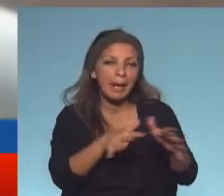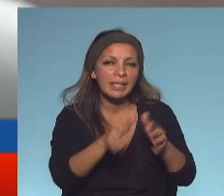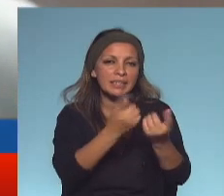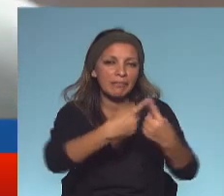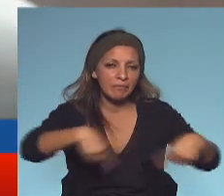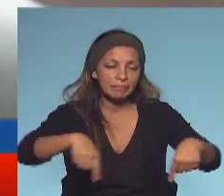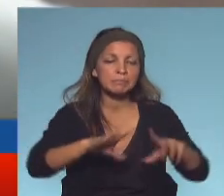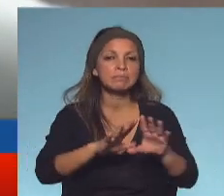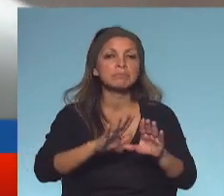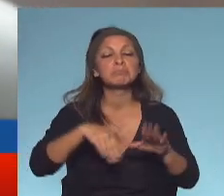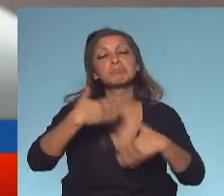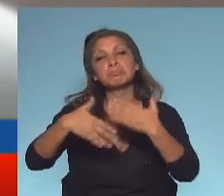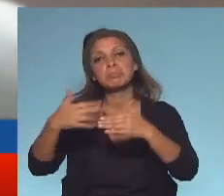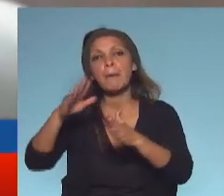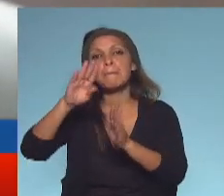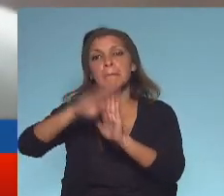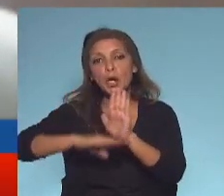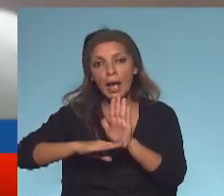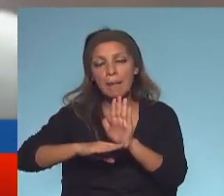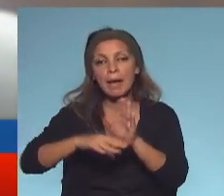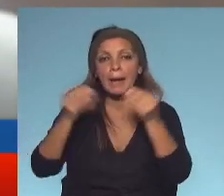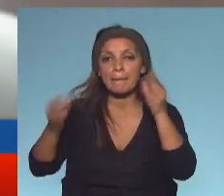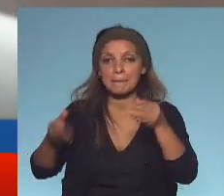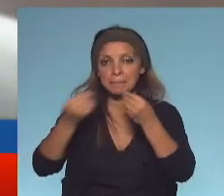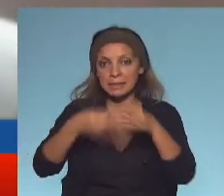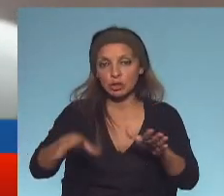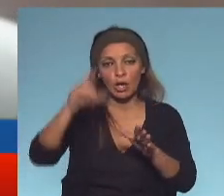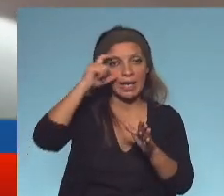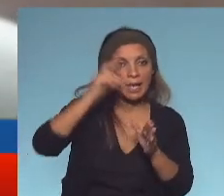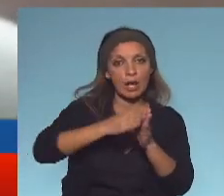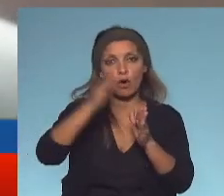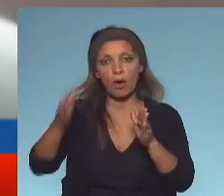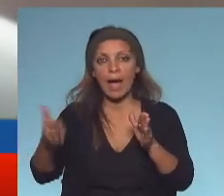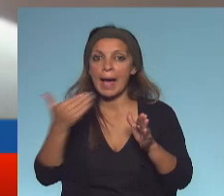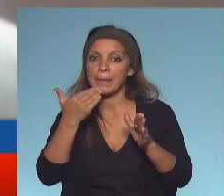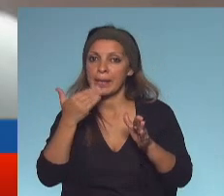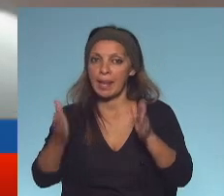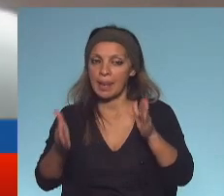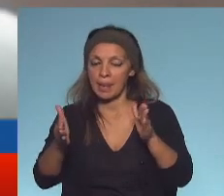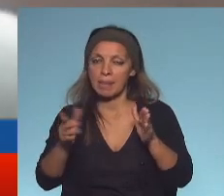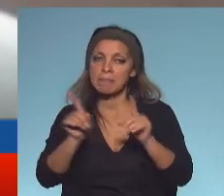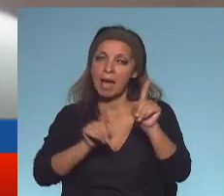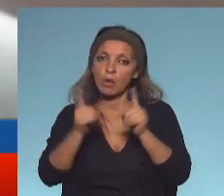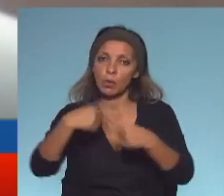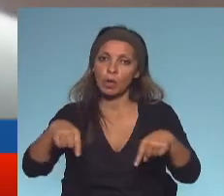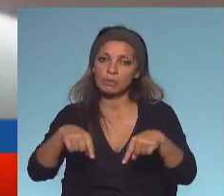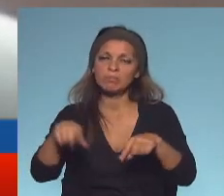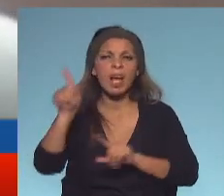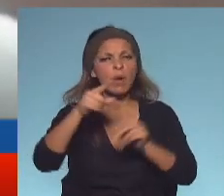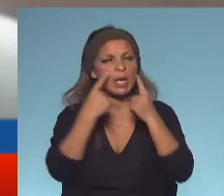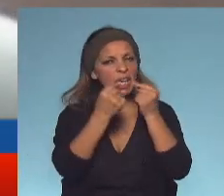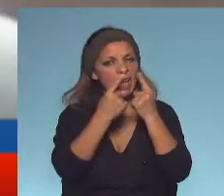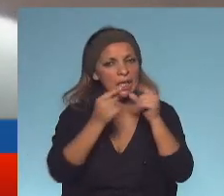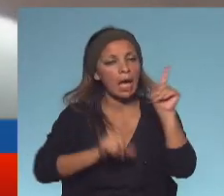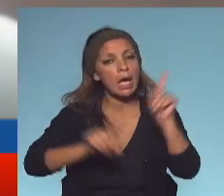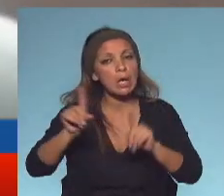Después hicimos un programa que comenzó en enero y terminó en abril, de cortes, que tuvimos algunos malos comentarios al